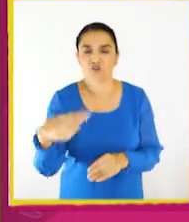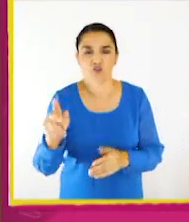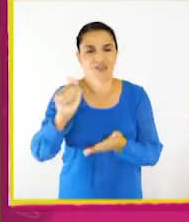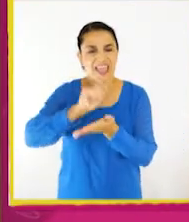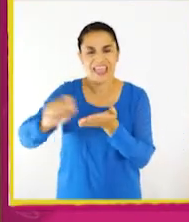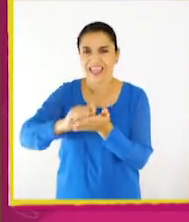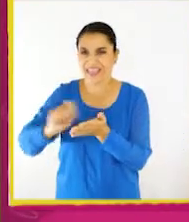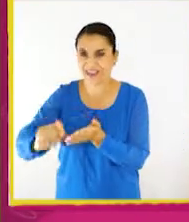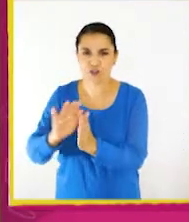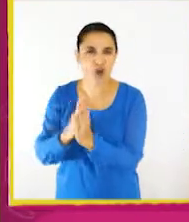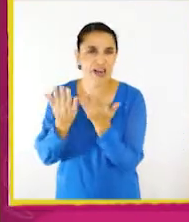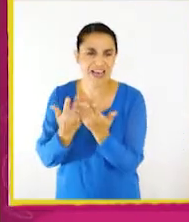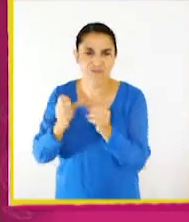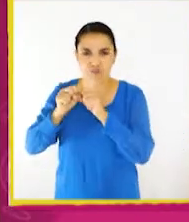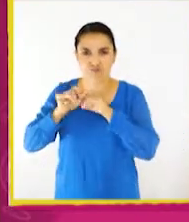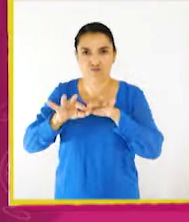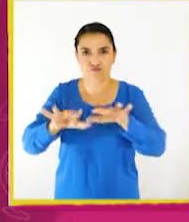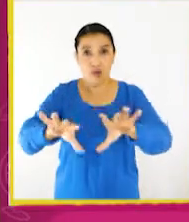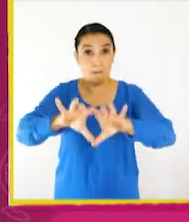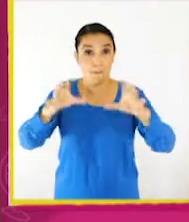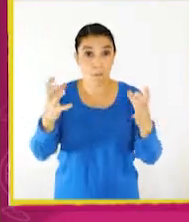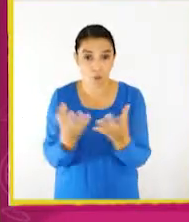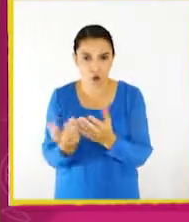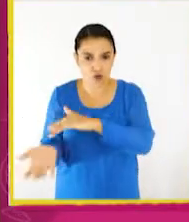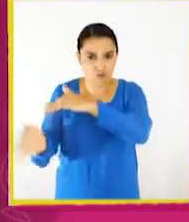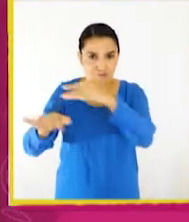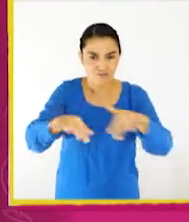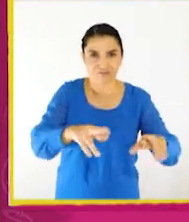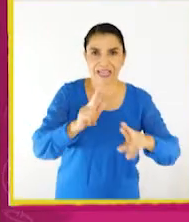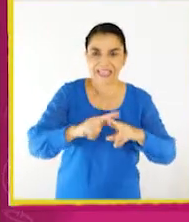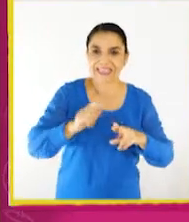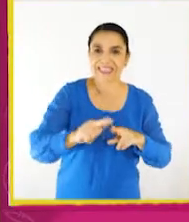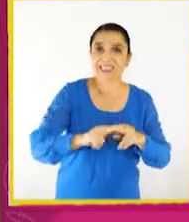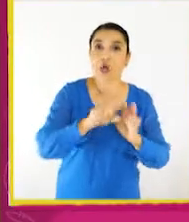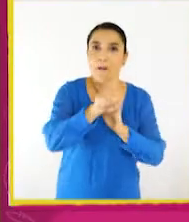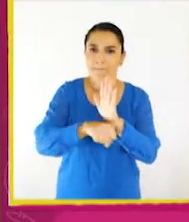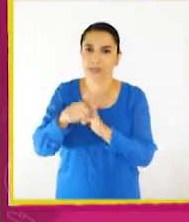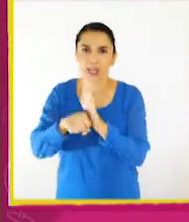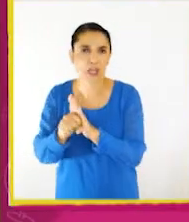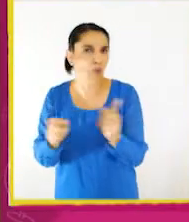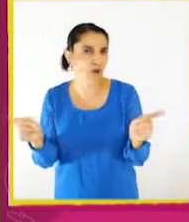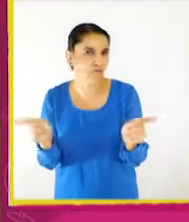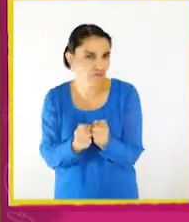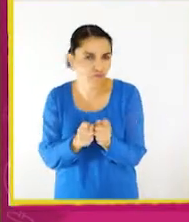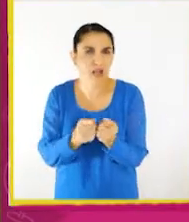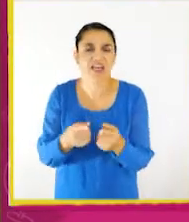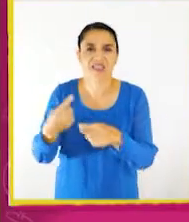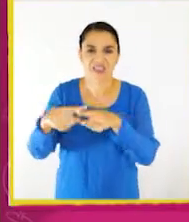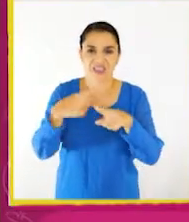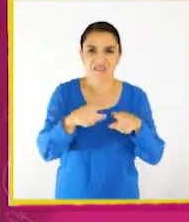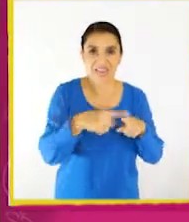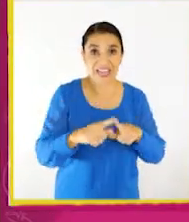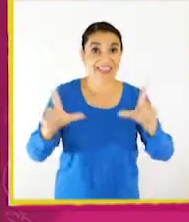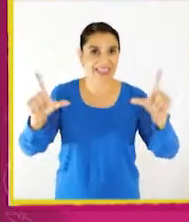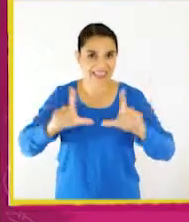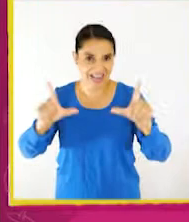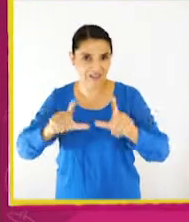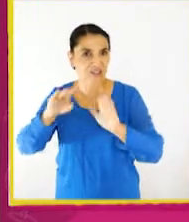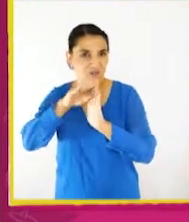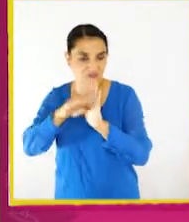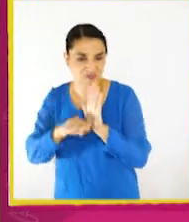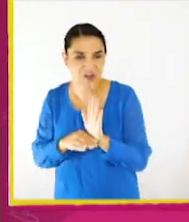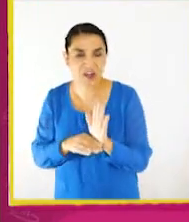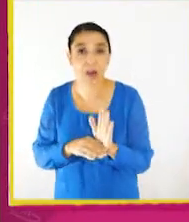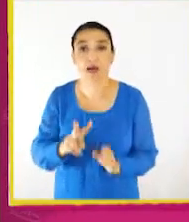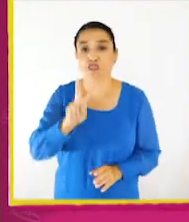Fue autor de muchos libros de divulgación del mundo submarino y realizador de películas, cortometrajes y numerosas series para la